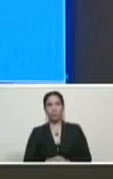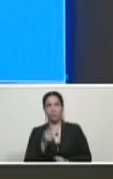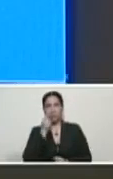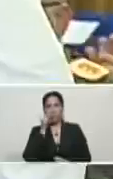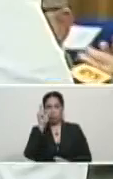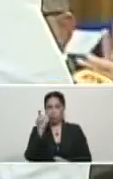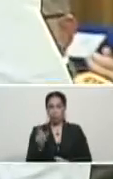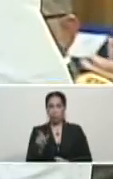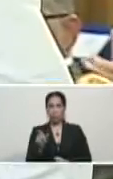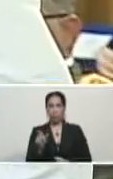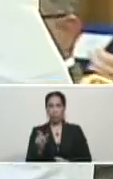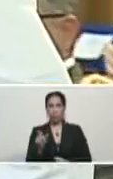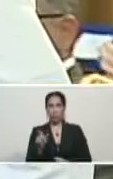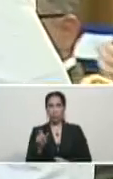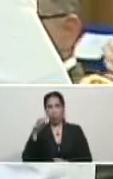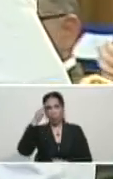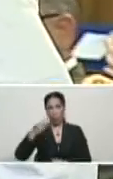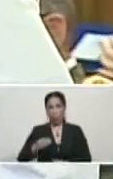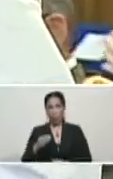comandante estratégico operacional,